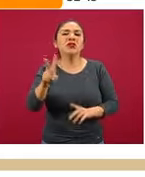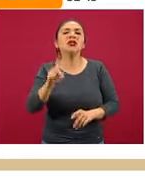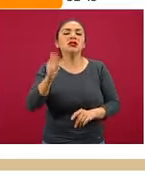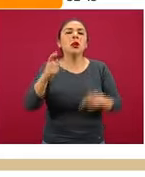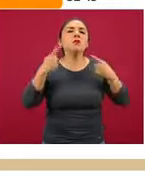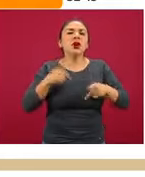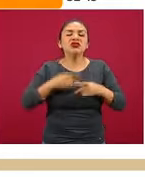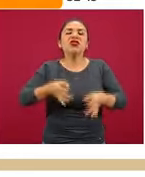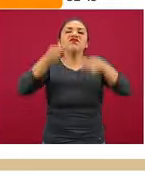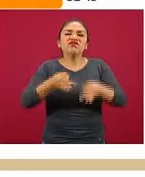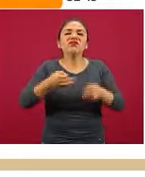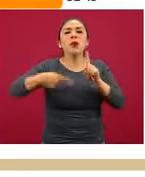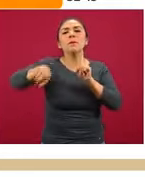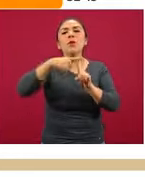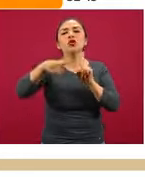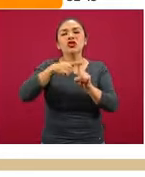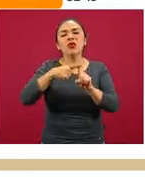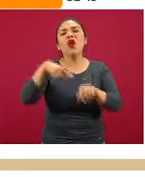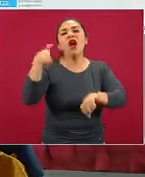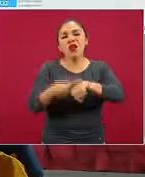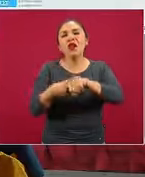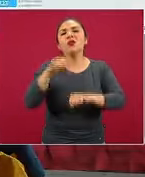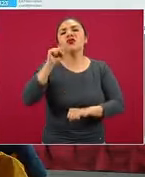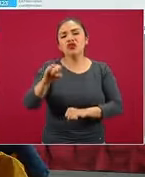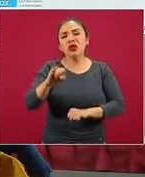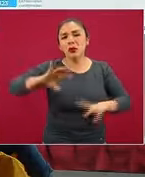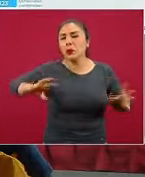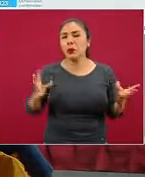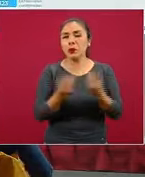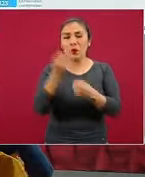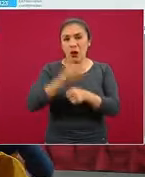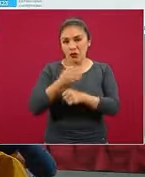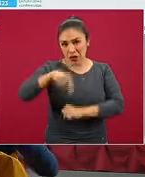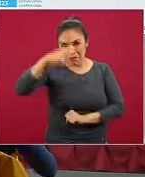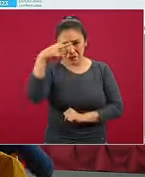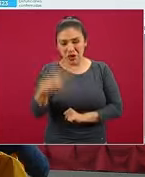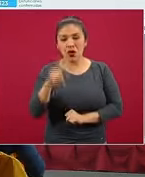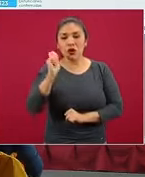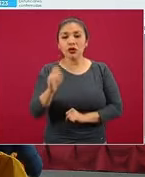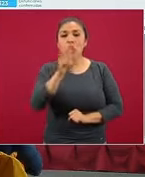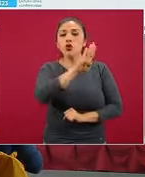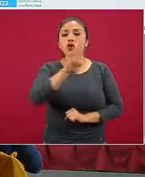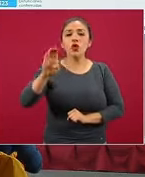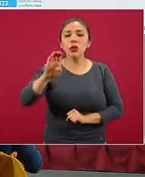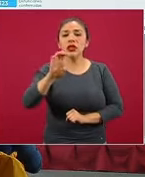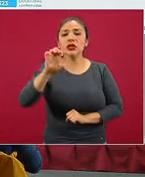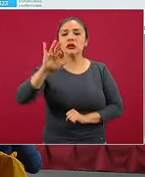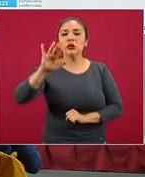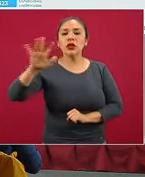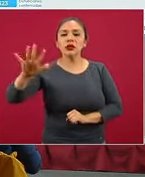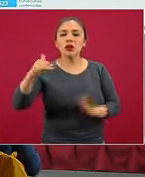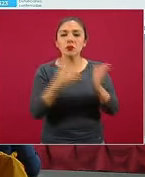casos confirmados de COVID-19 acumulados en México hasta el momento, que serían las